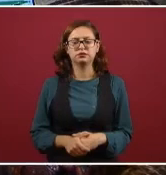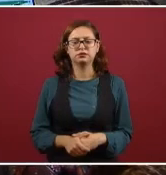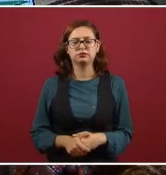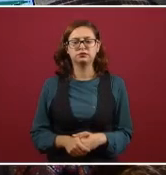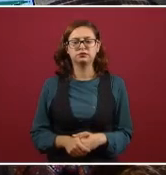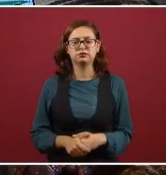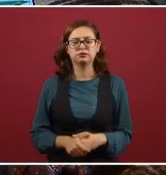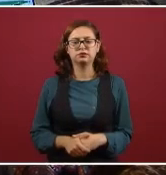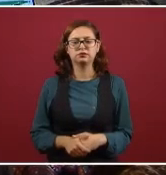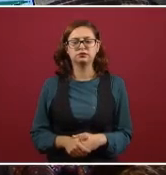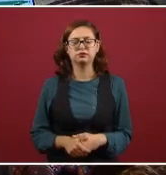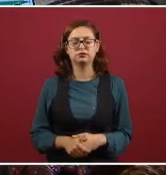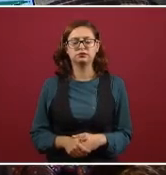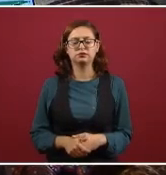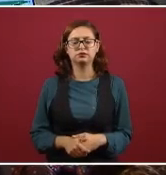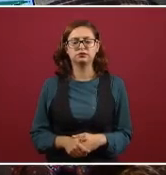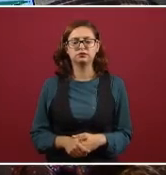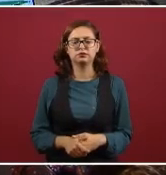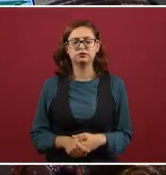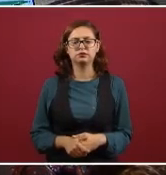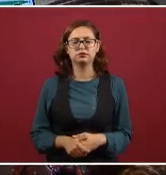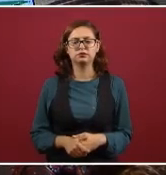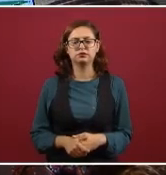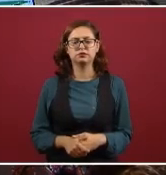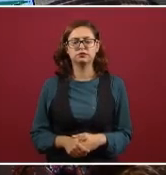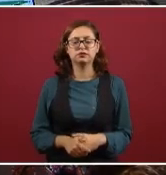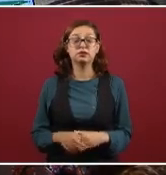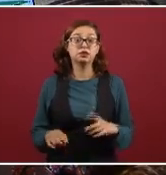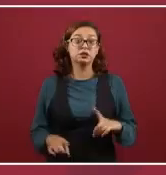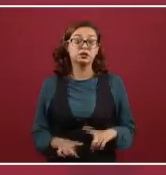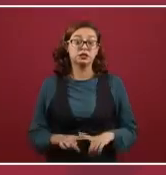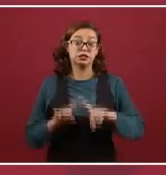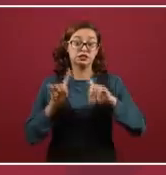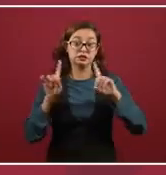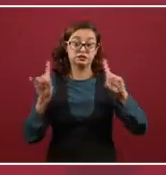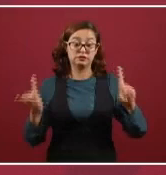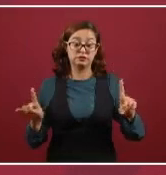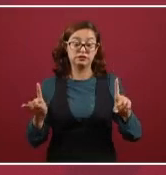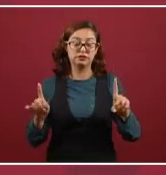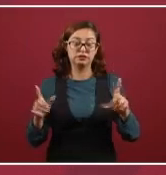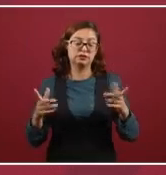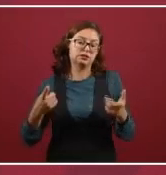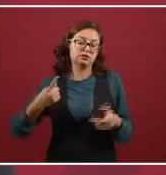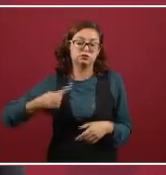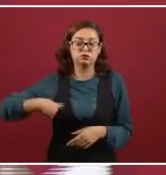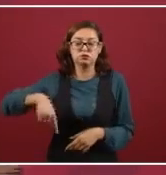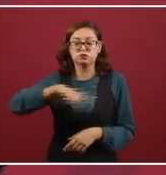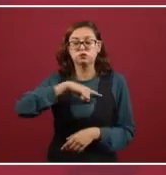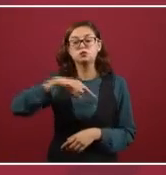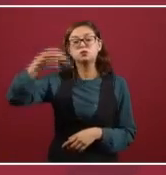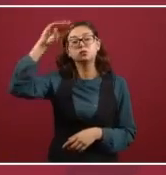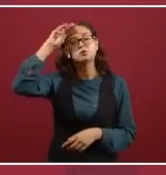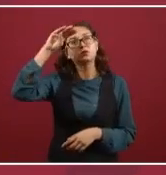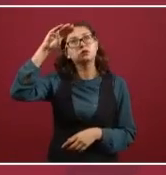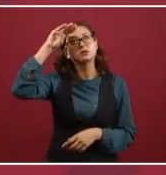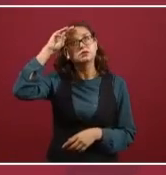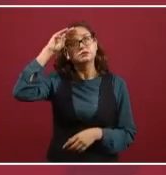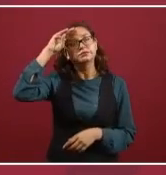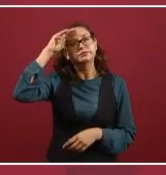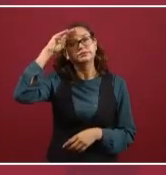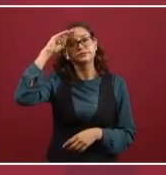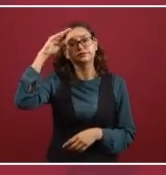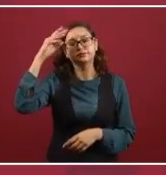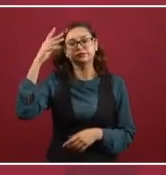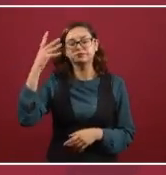ese punto de vista, es lo que sostenemos de que para nosotros